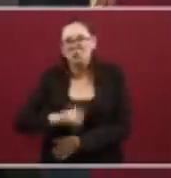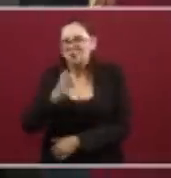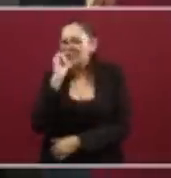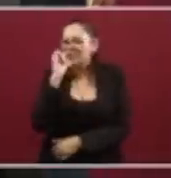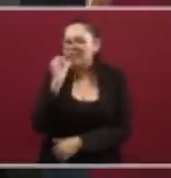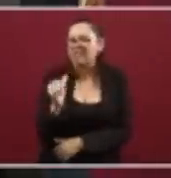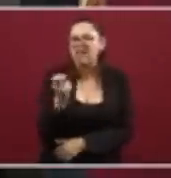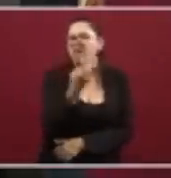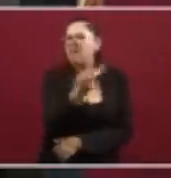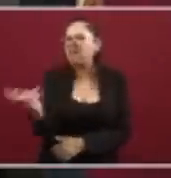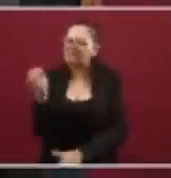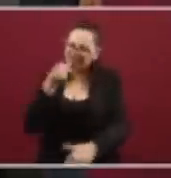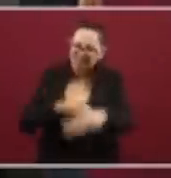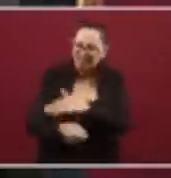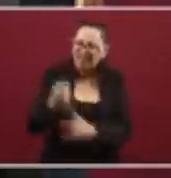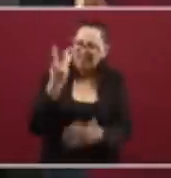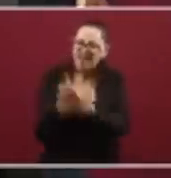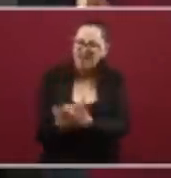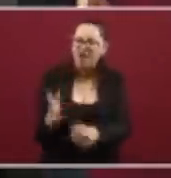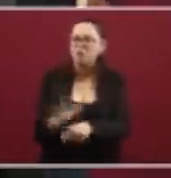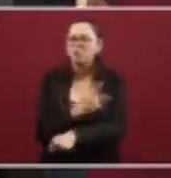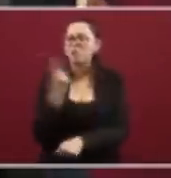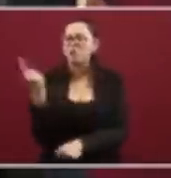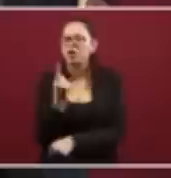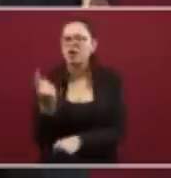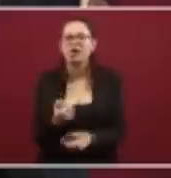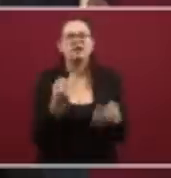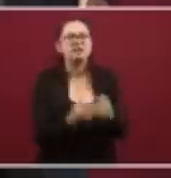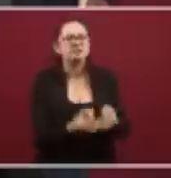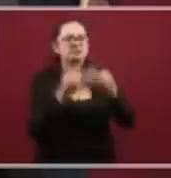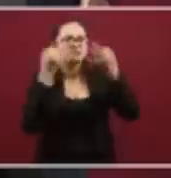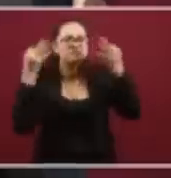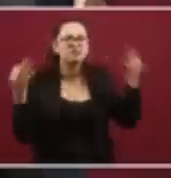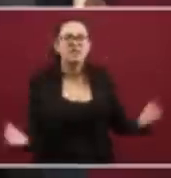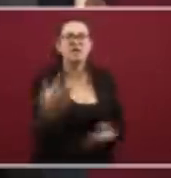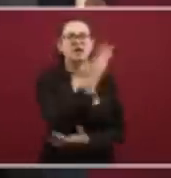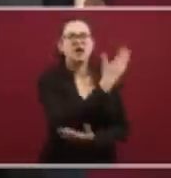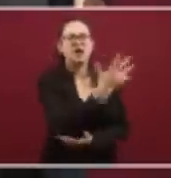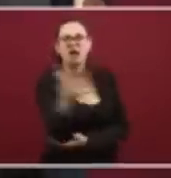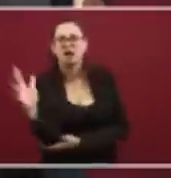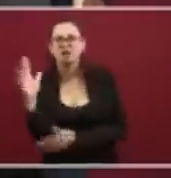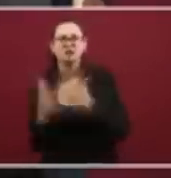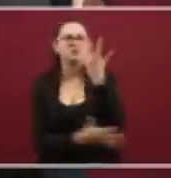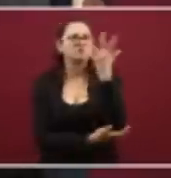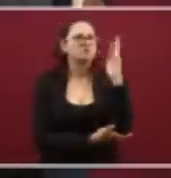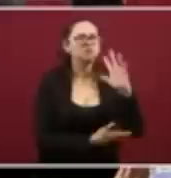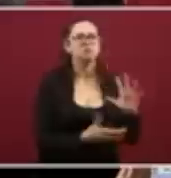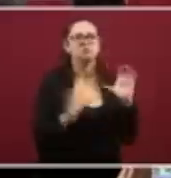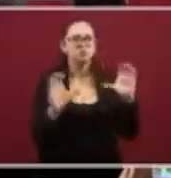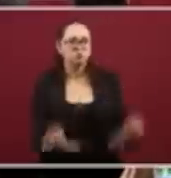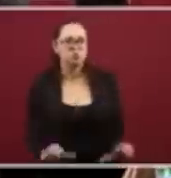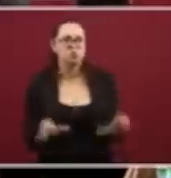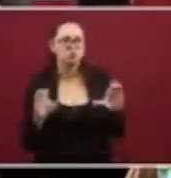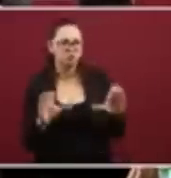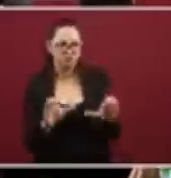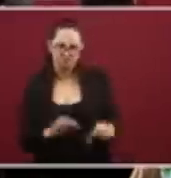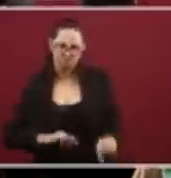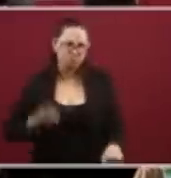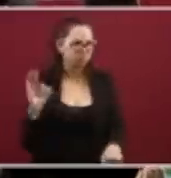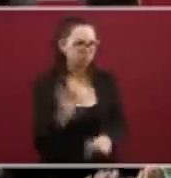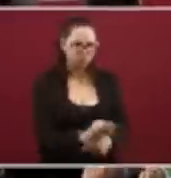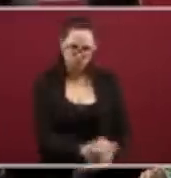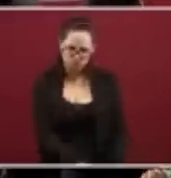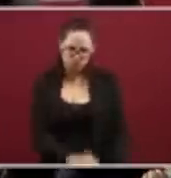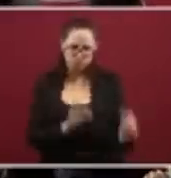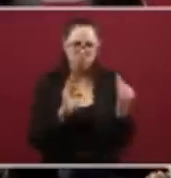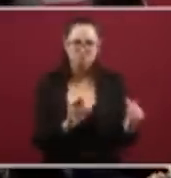17 hectáreas de bosque y tierras comunales que pretendían favorecer a particulares pero que muy dignamente ellos han